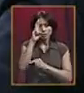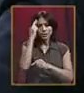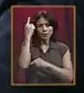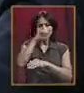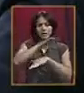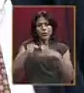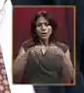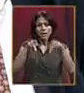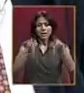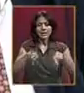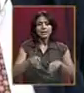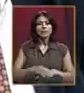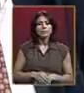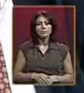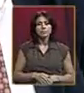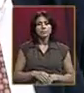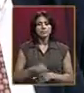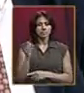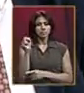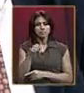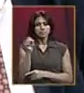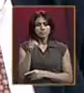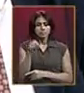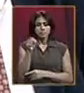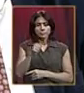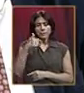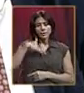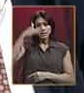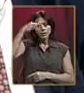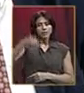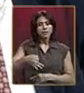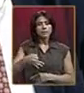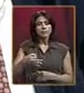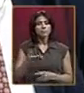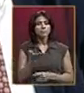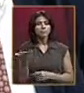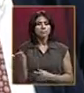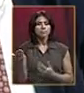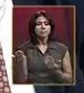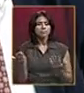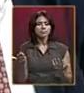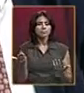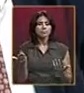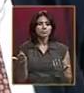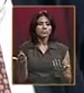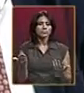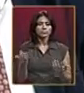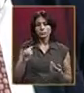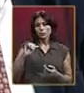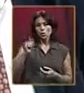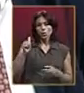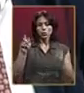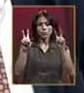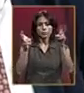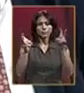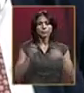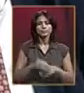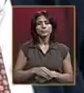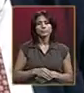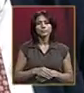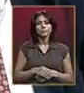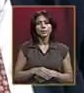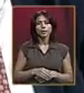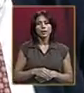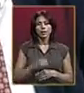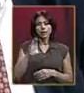gente. Absolutamente, y me parece a mí que el otro aspecto